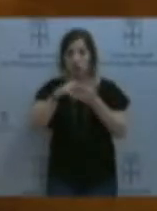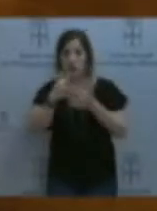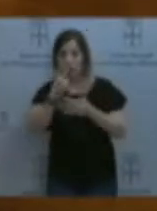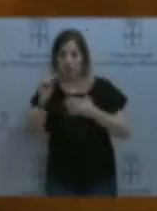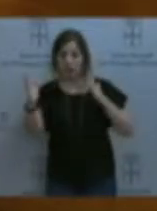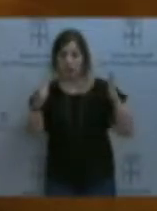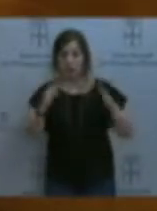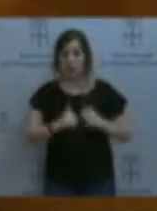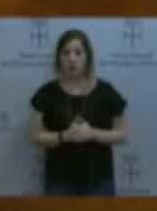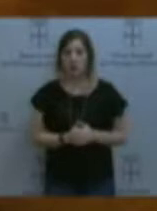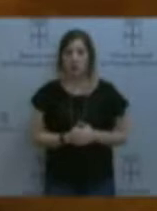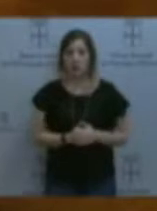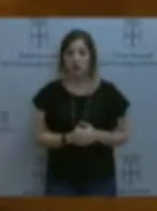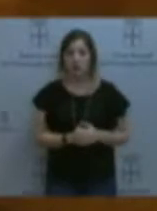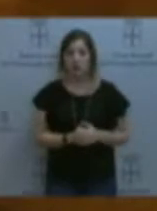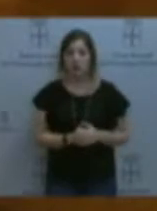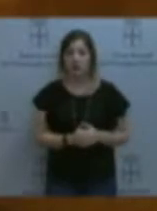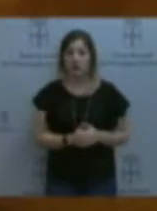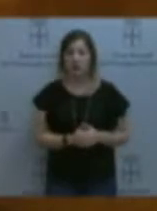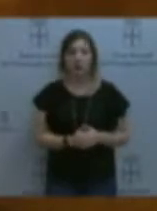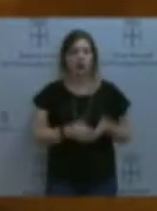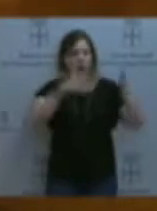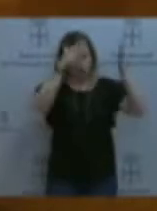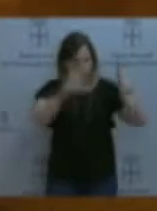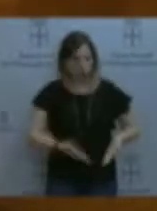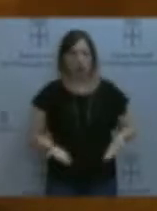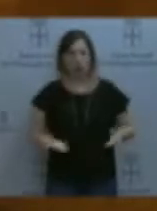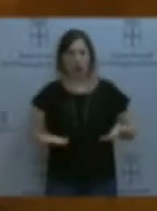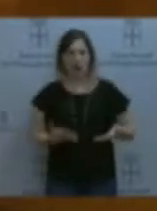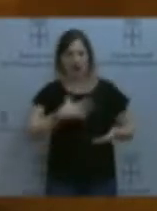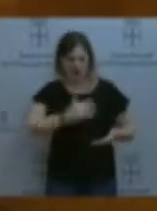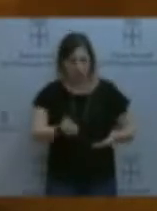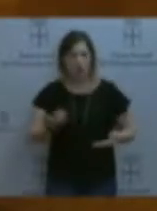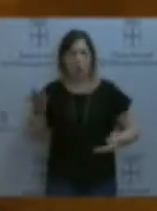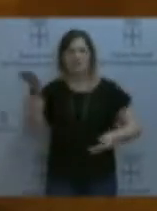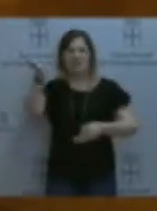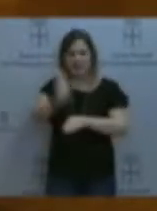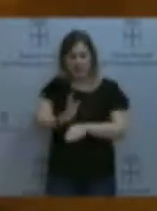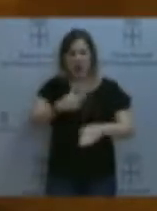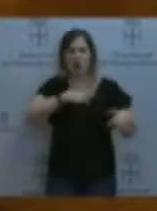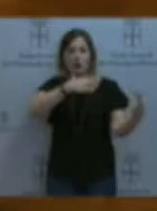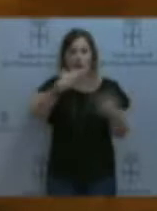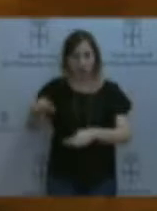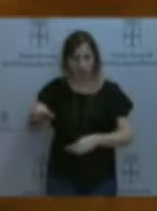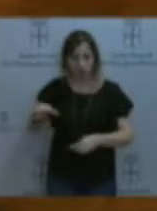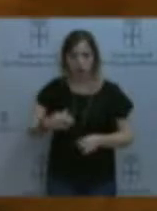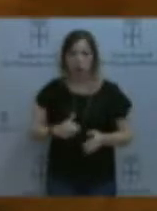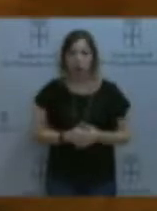¿Se atreve a presentar los documentos, entiendo, en Luarca?